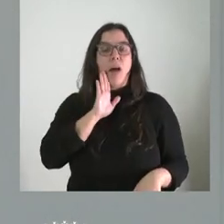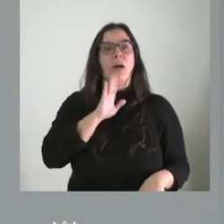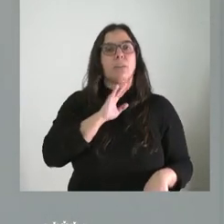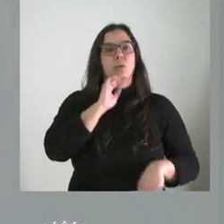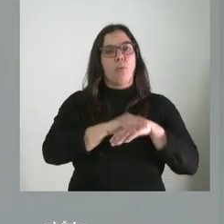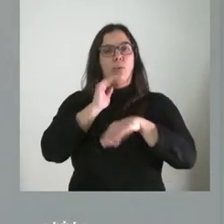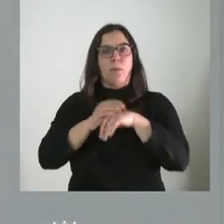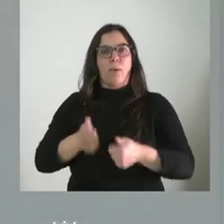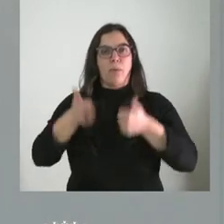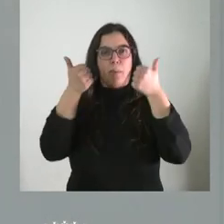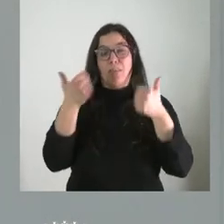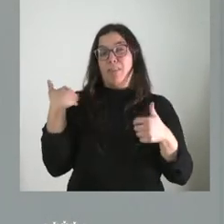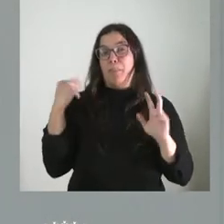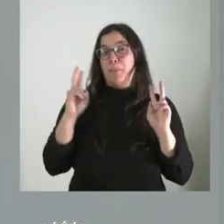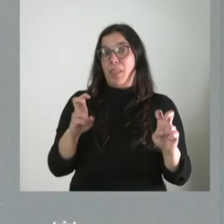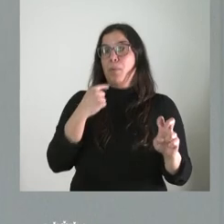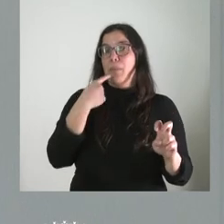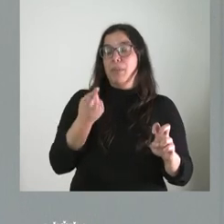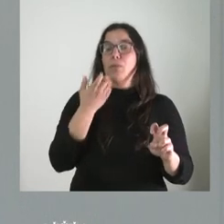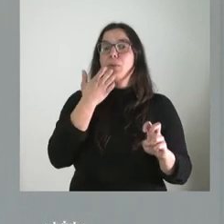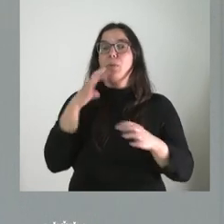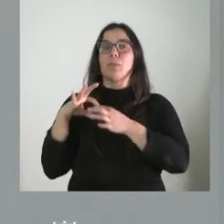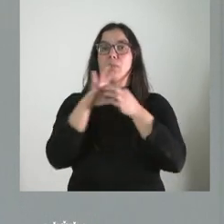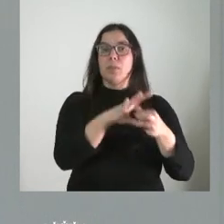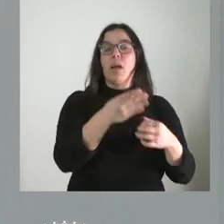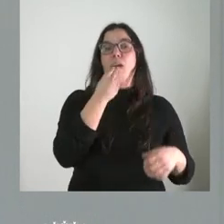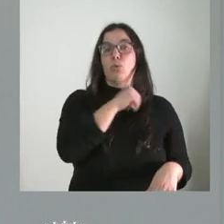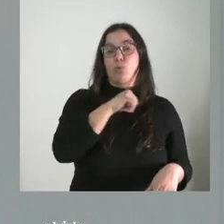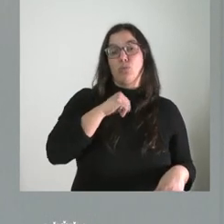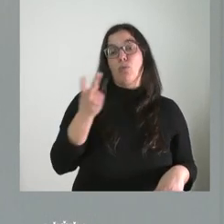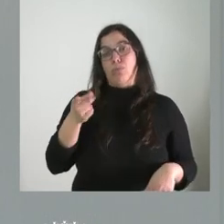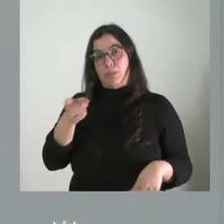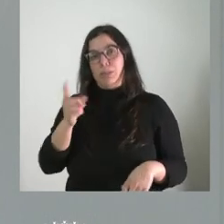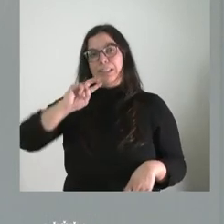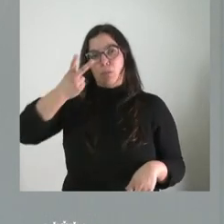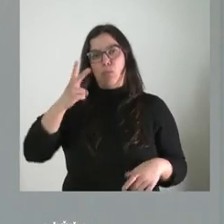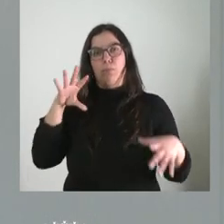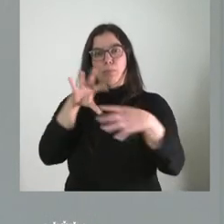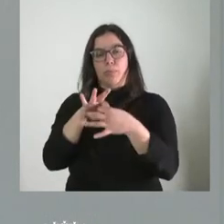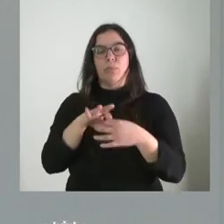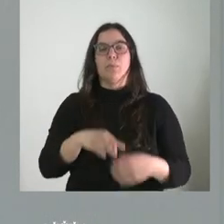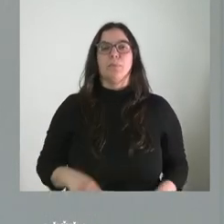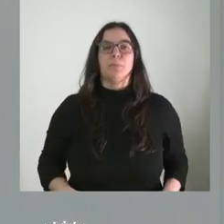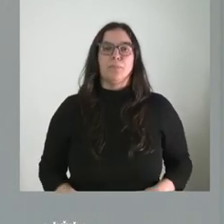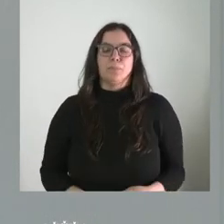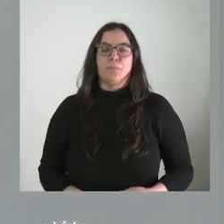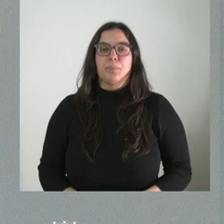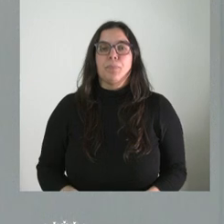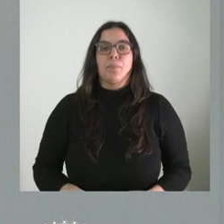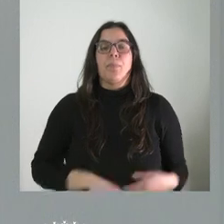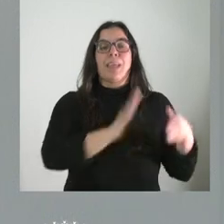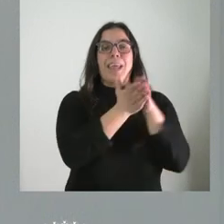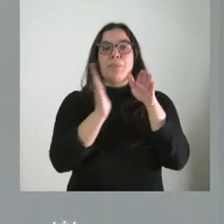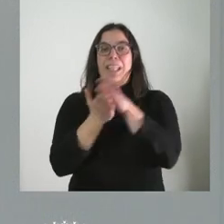y les comenté con carácter inicial el relativo al autoconsumo energético en el ámbito hospitalario tenemos tres expedientes